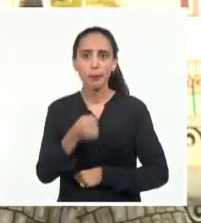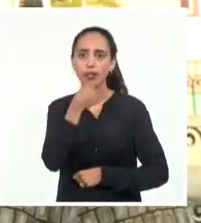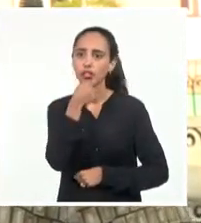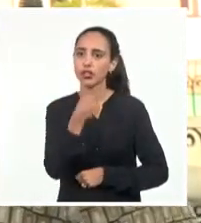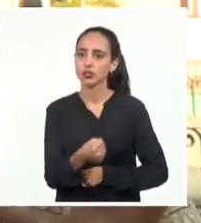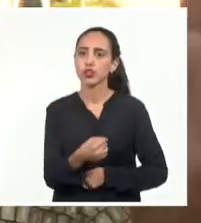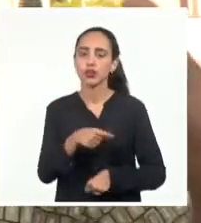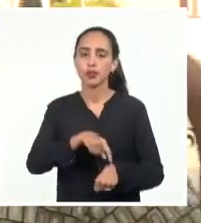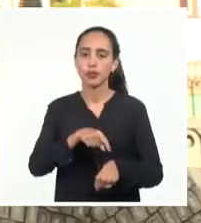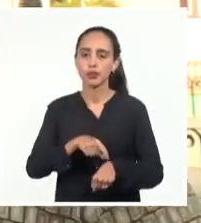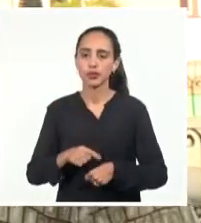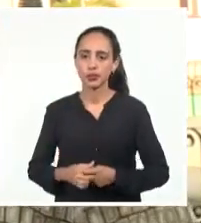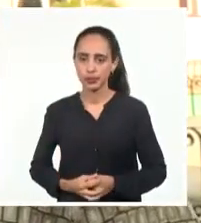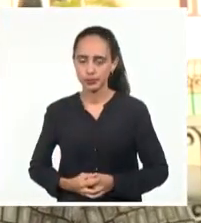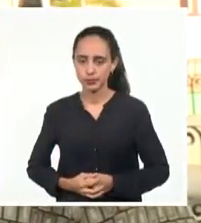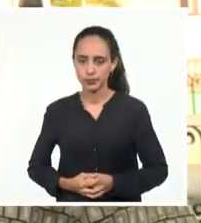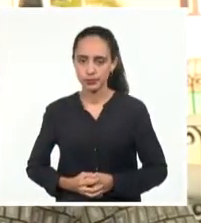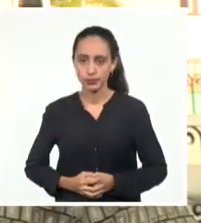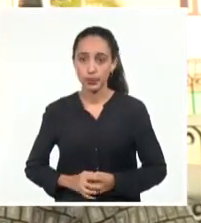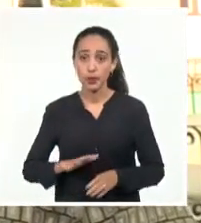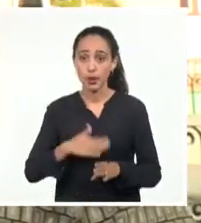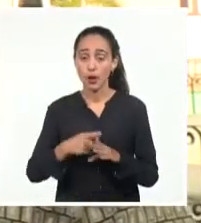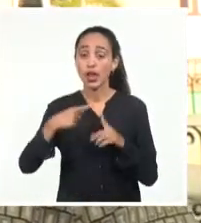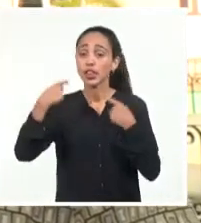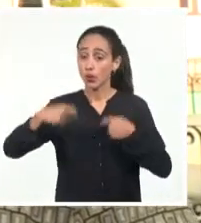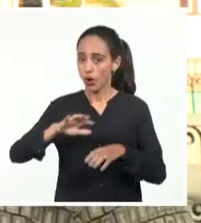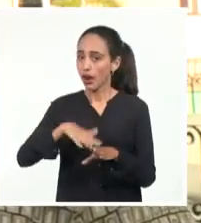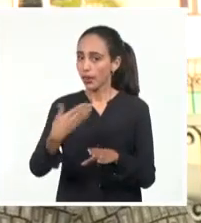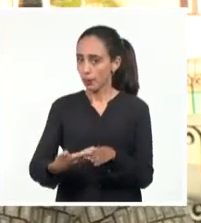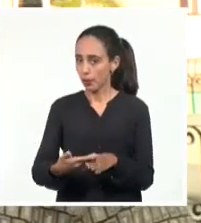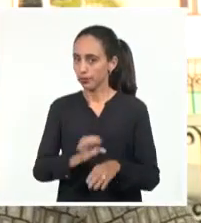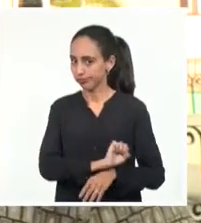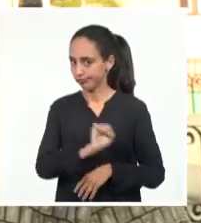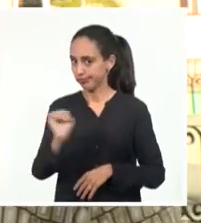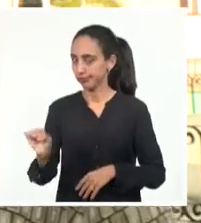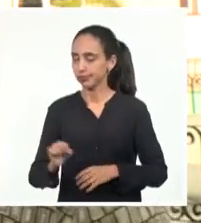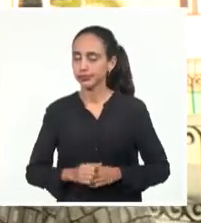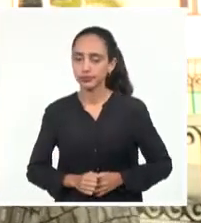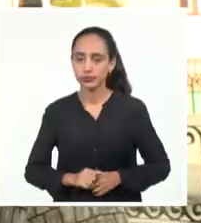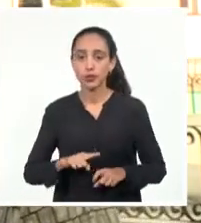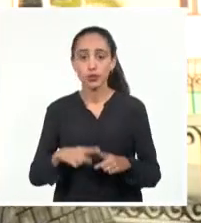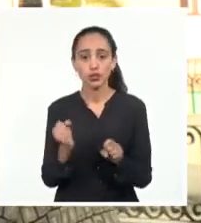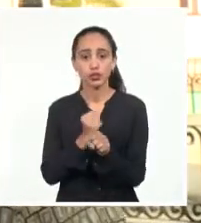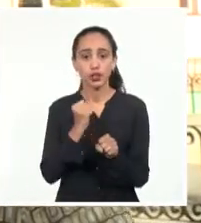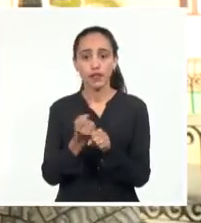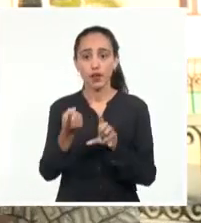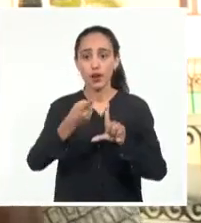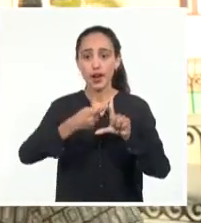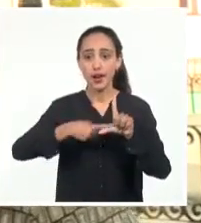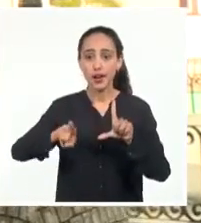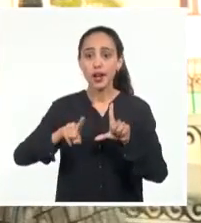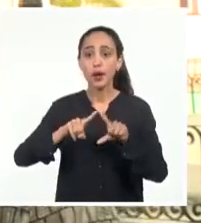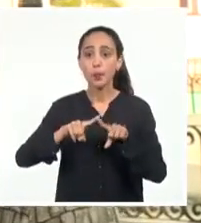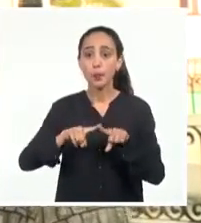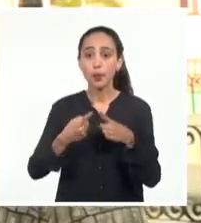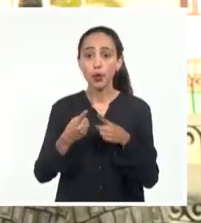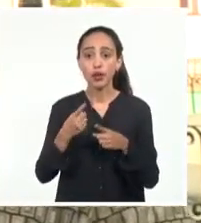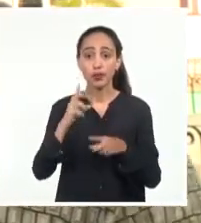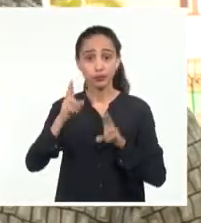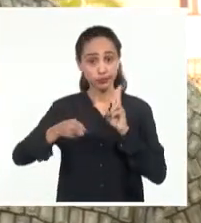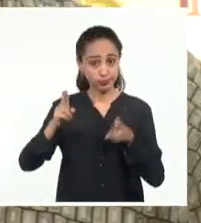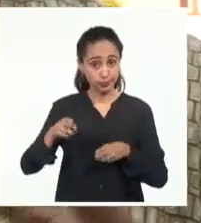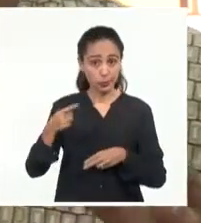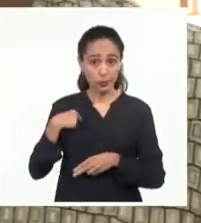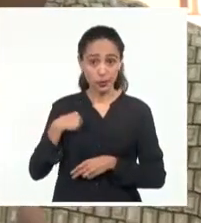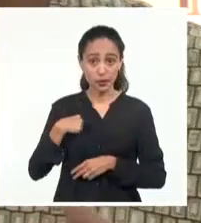en el momento para llevar a los tribunales posteriormente. En este sentido se hace un gran trabajo en Regla porque a partir de las indicaciones del nivel